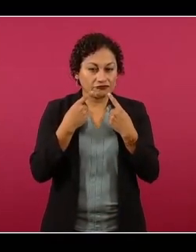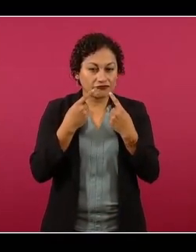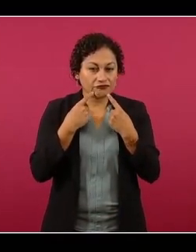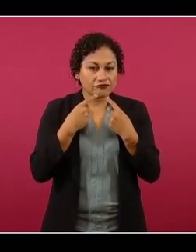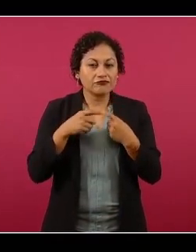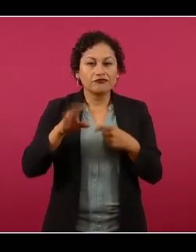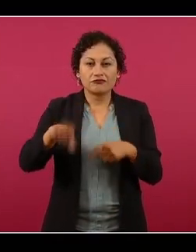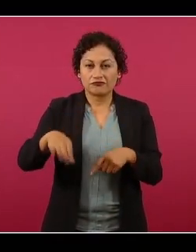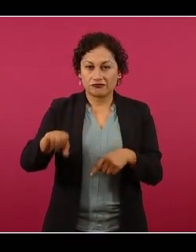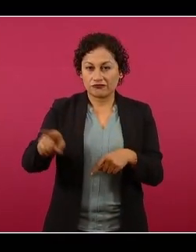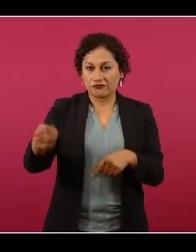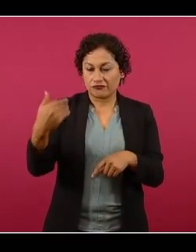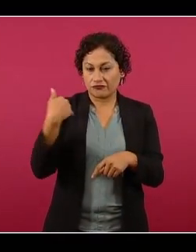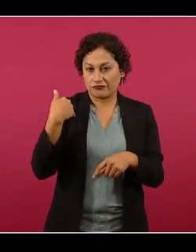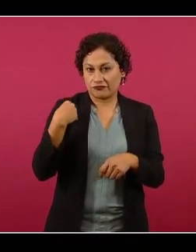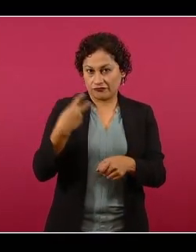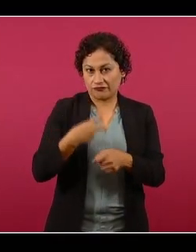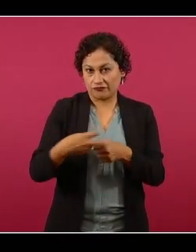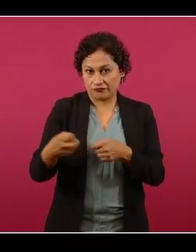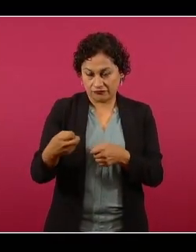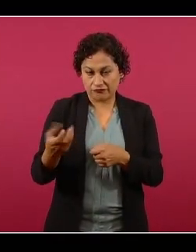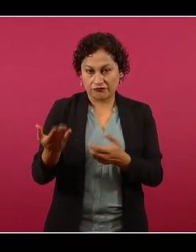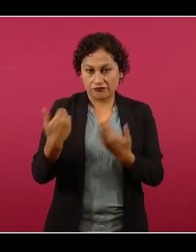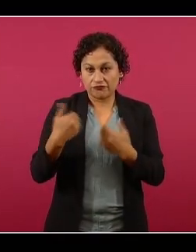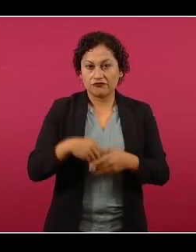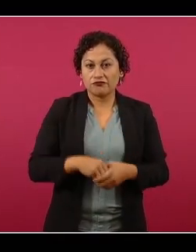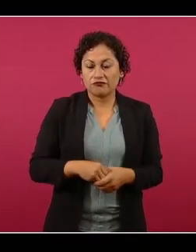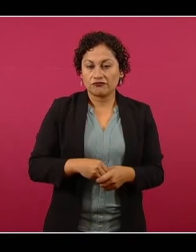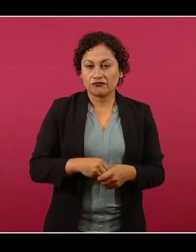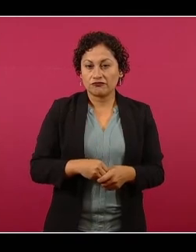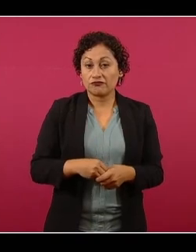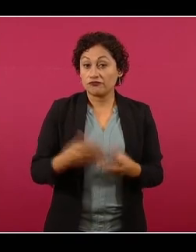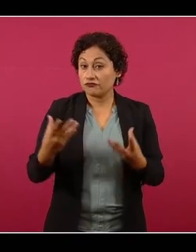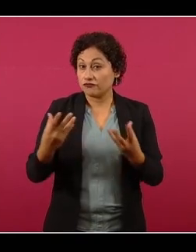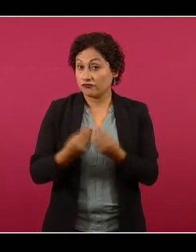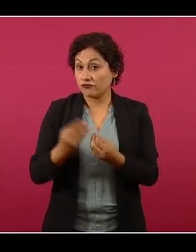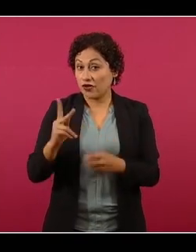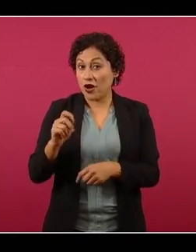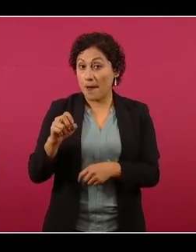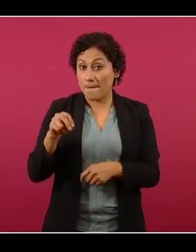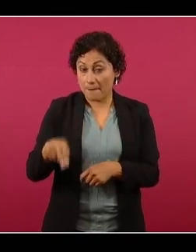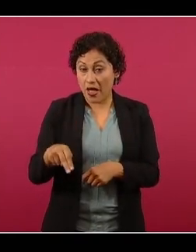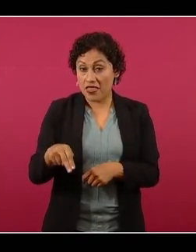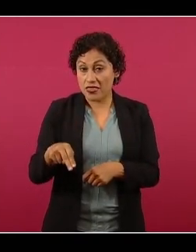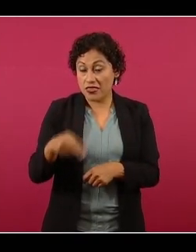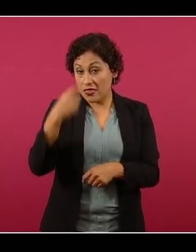me habló el señor Gurría y me dijo, ya hay un acuerdo con el PAN, sí. Básicamente,